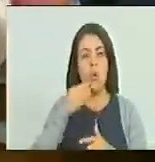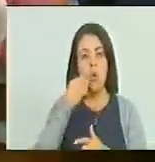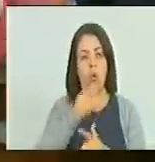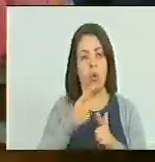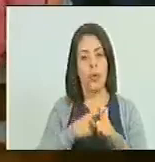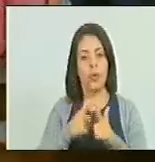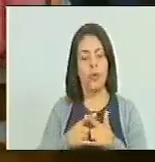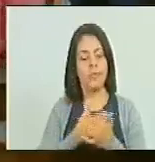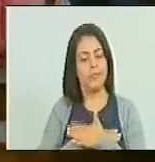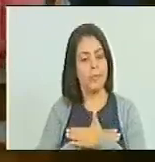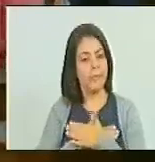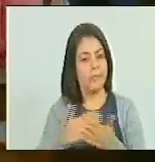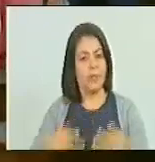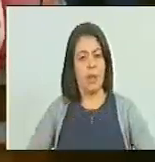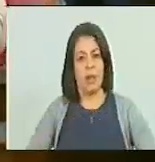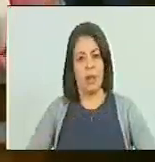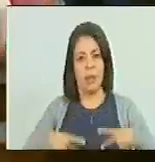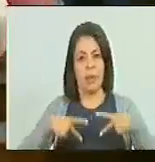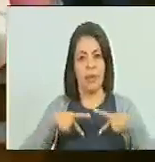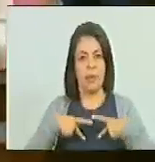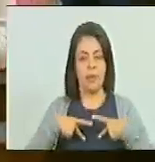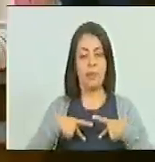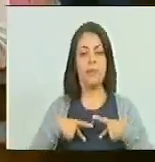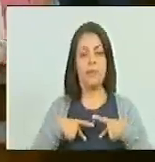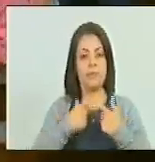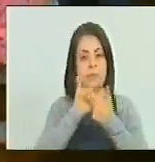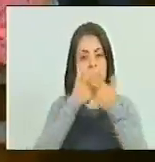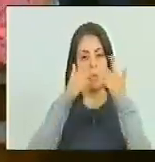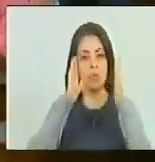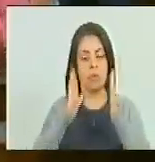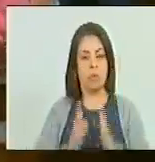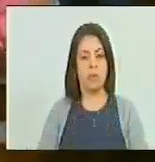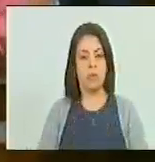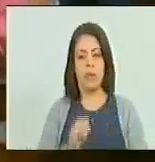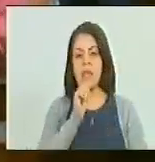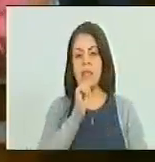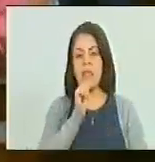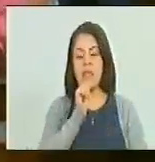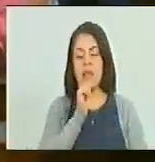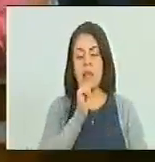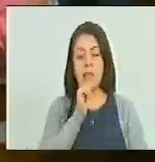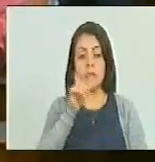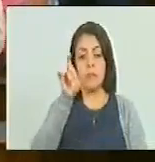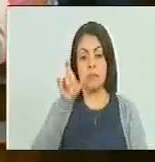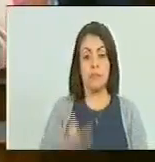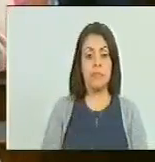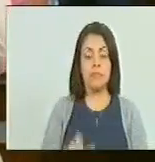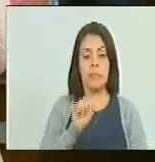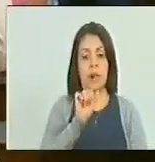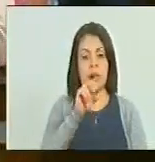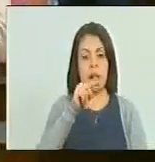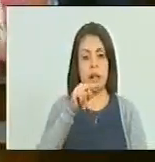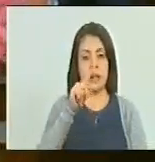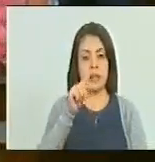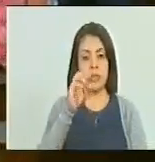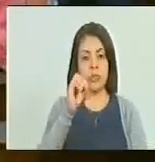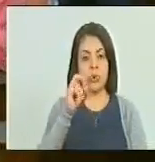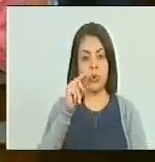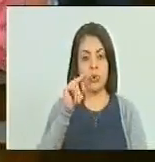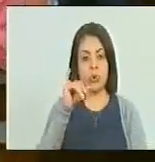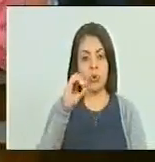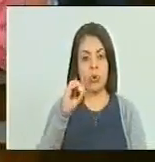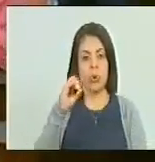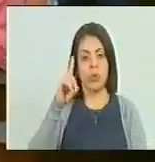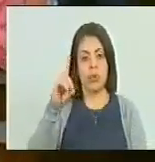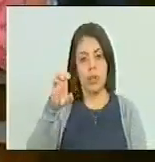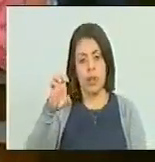que entregó la vida por la gesta libertaria, y fue aquel Antonio José Francisco de Sucre